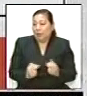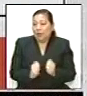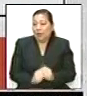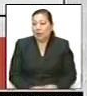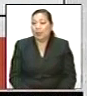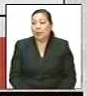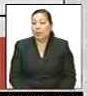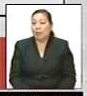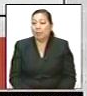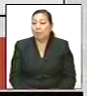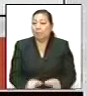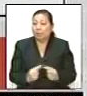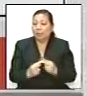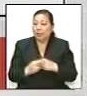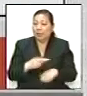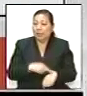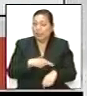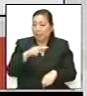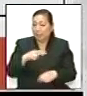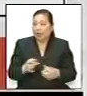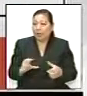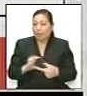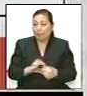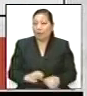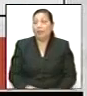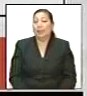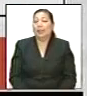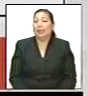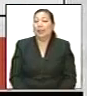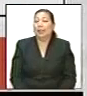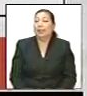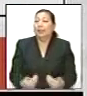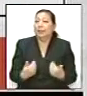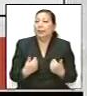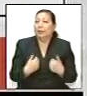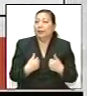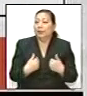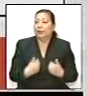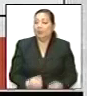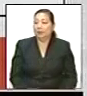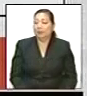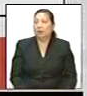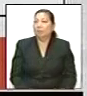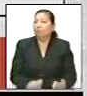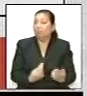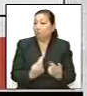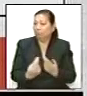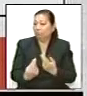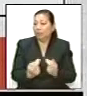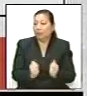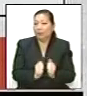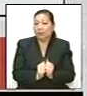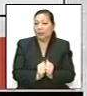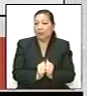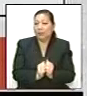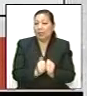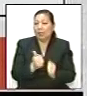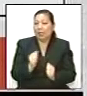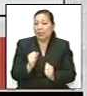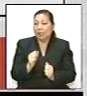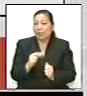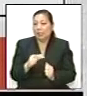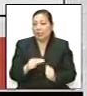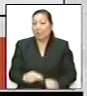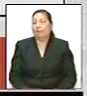bloques regionales la alianza del pacífico tiene relación con asean que es